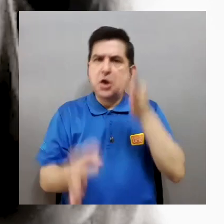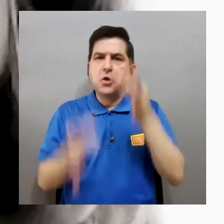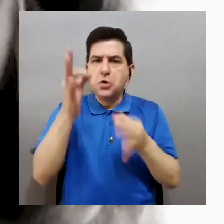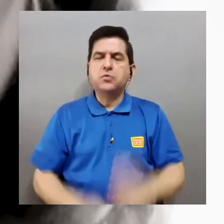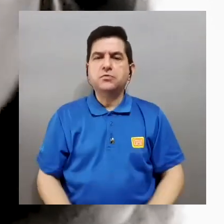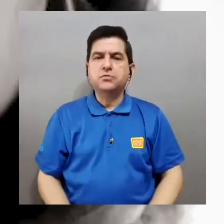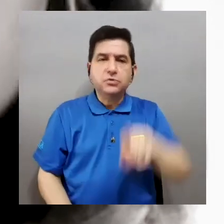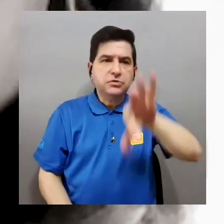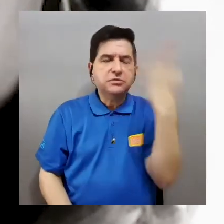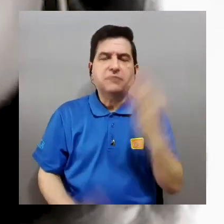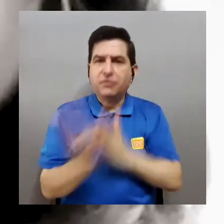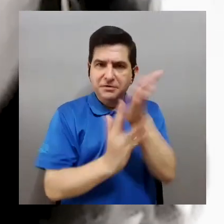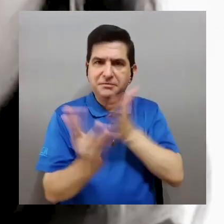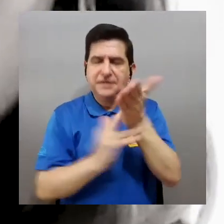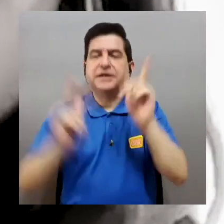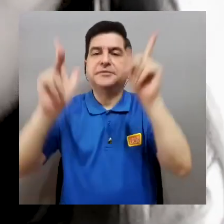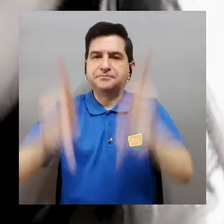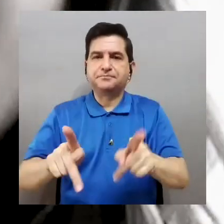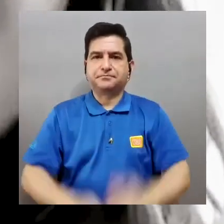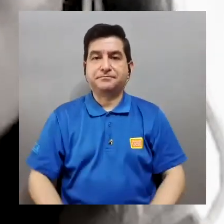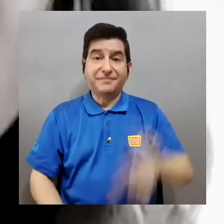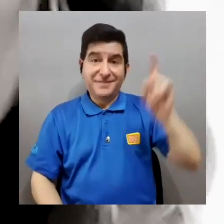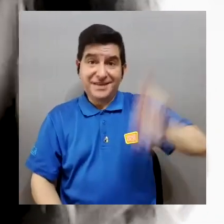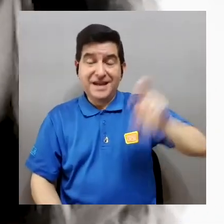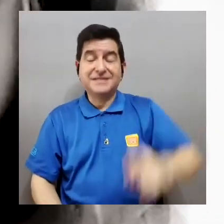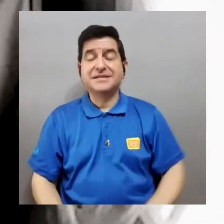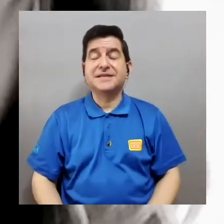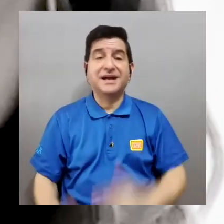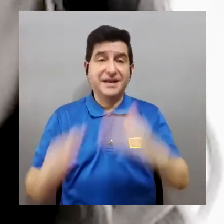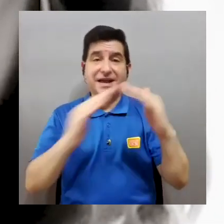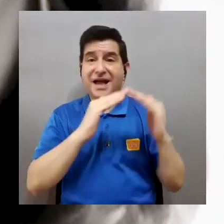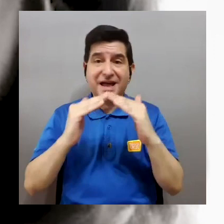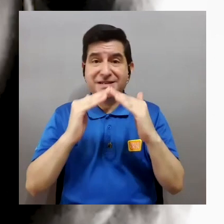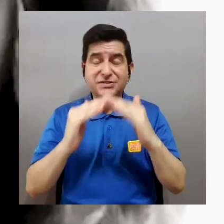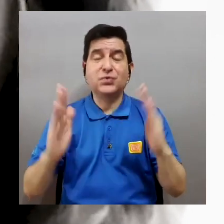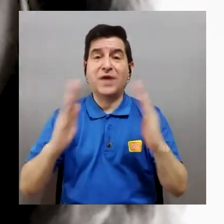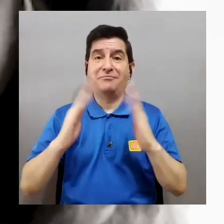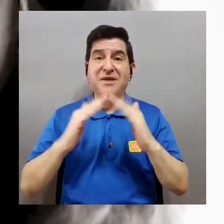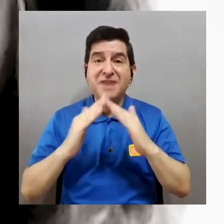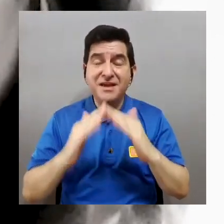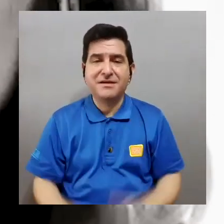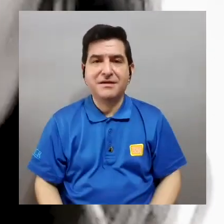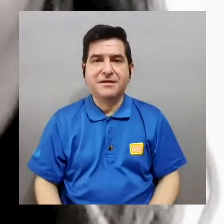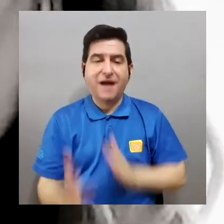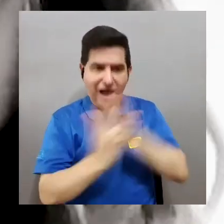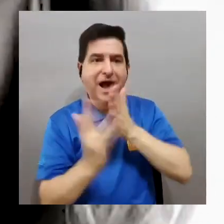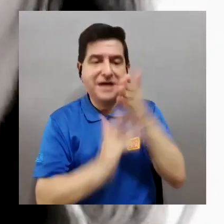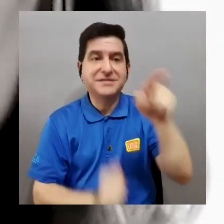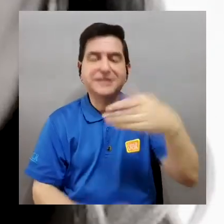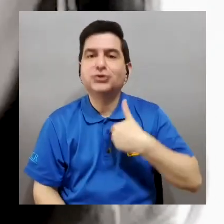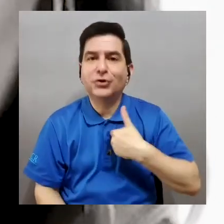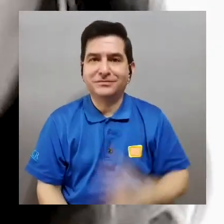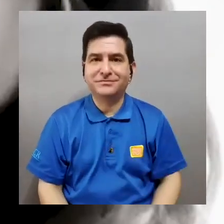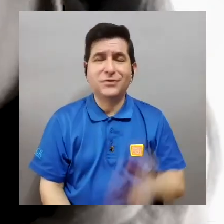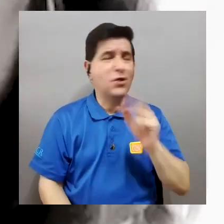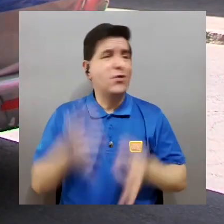justo, porque así le daría más acceso a gente que necesita vivir en la ciudad y sería mucho más accesible para